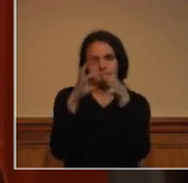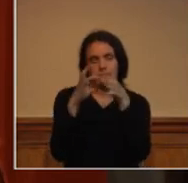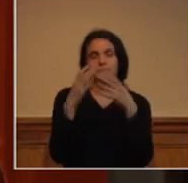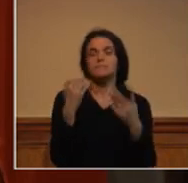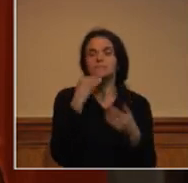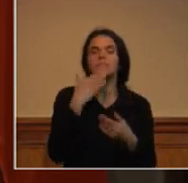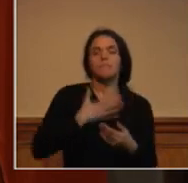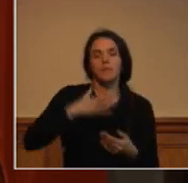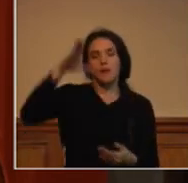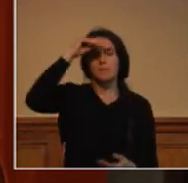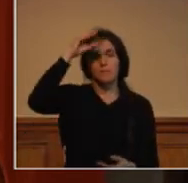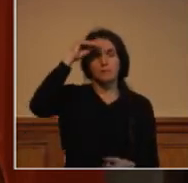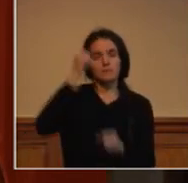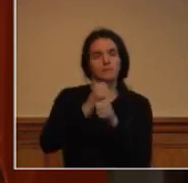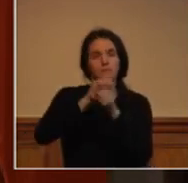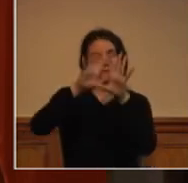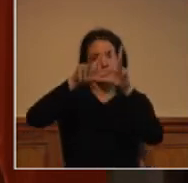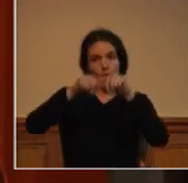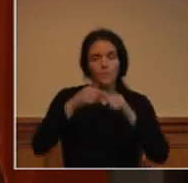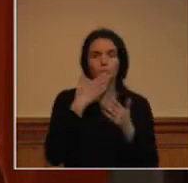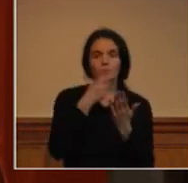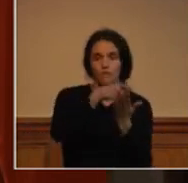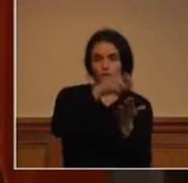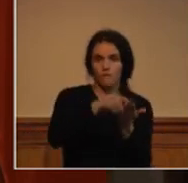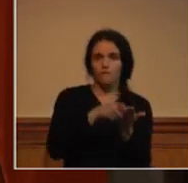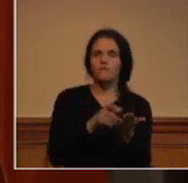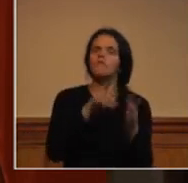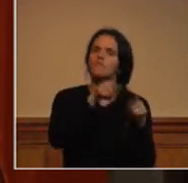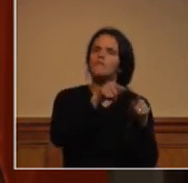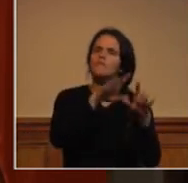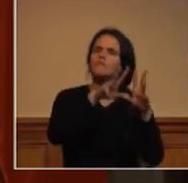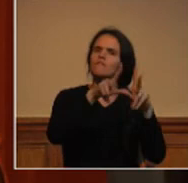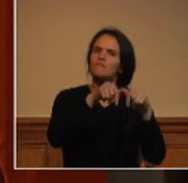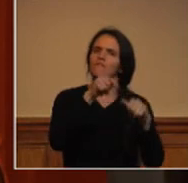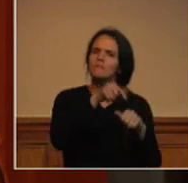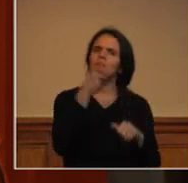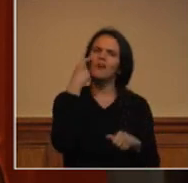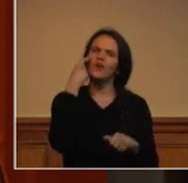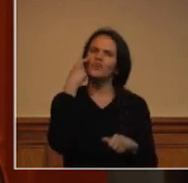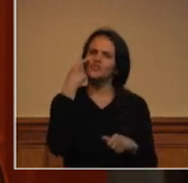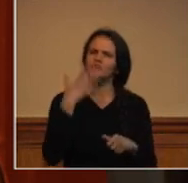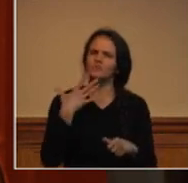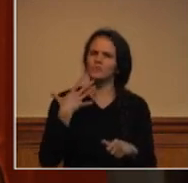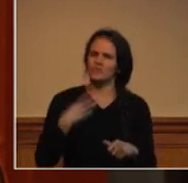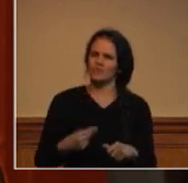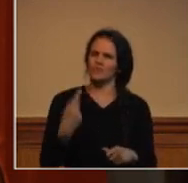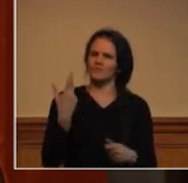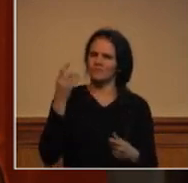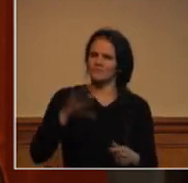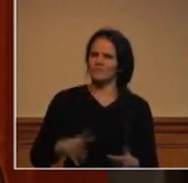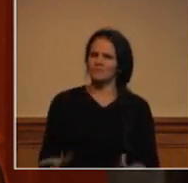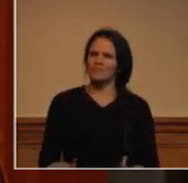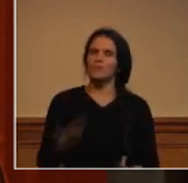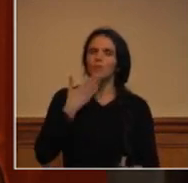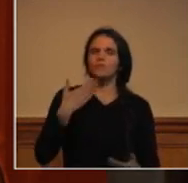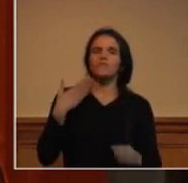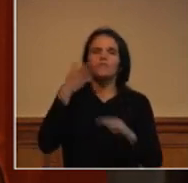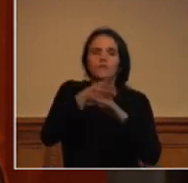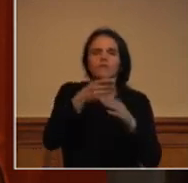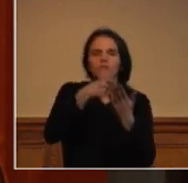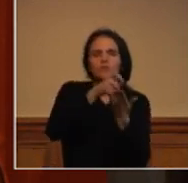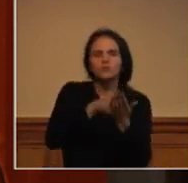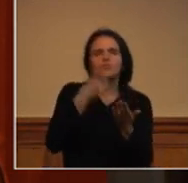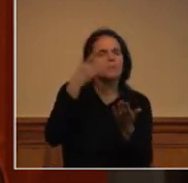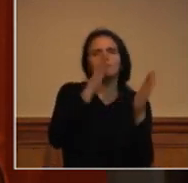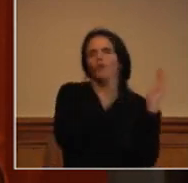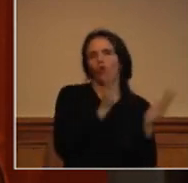con las familias en los procesos de evaluación, las familias conocen súper bien a los chicos. En realidad, cuando uno va con la evaluación, como que